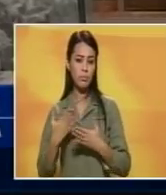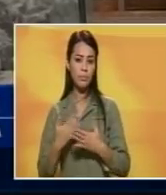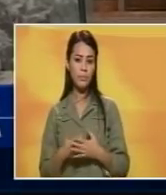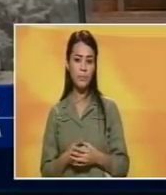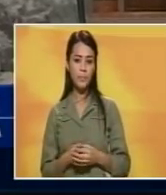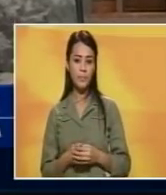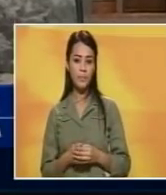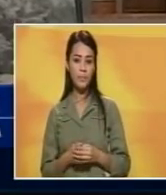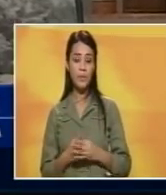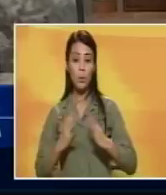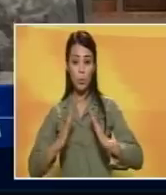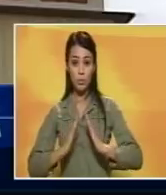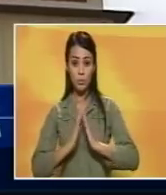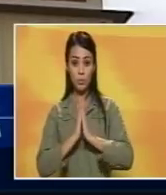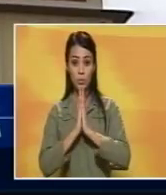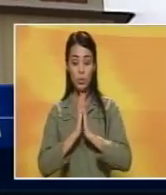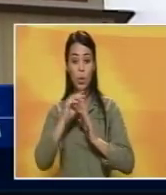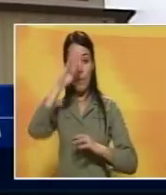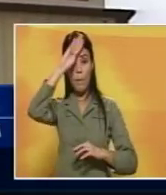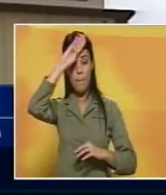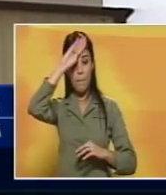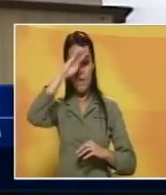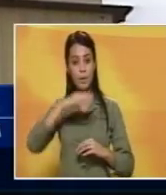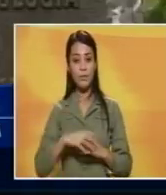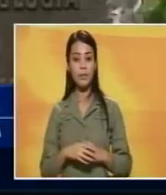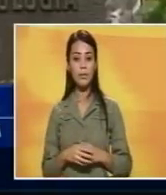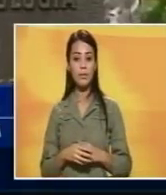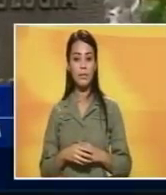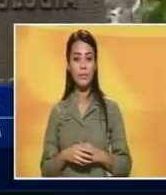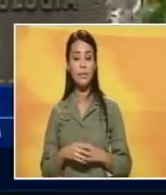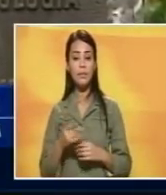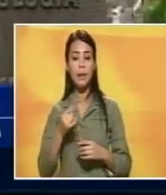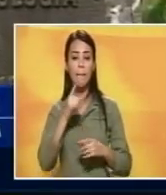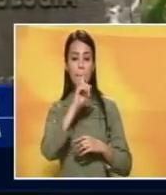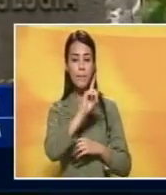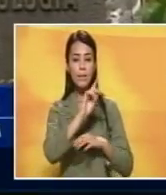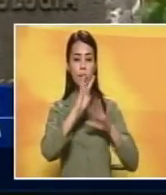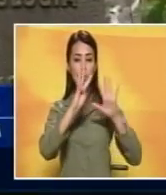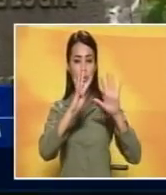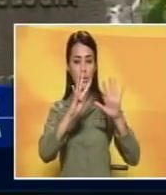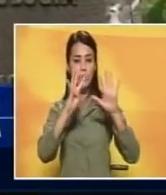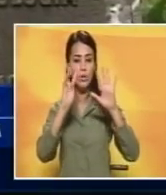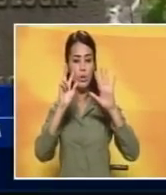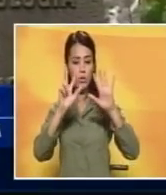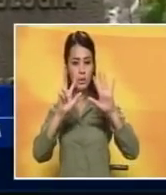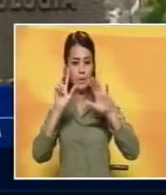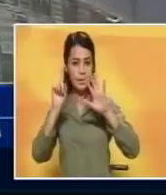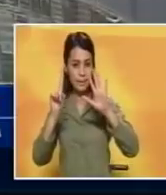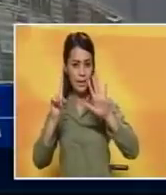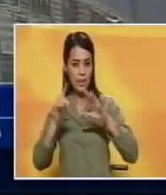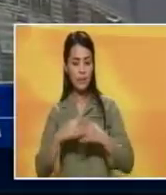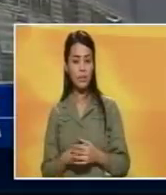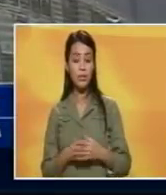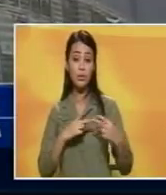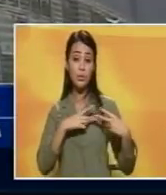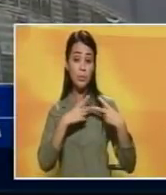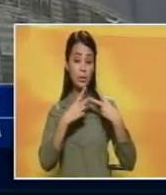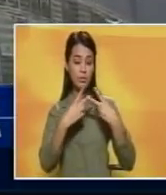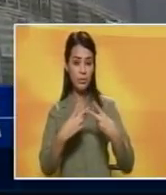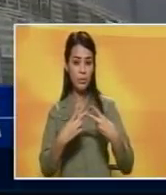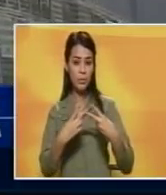de que su santidad, Juan Pablo II, declarara solemnemente en el año 1986 sus virtudes